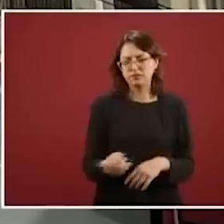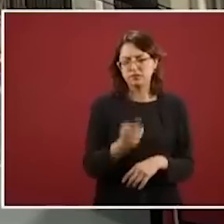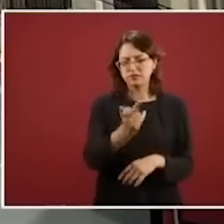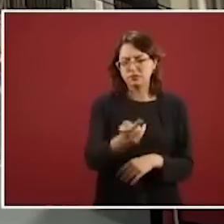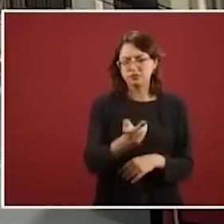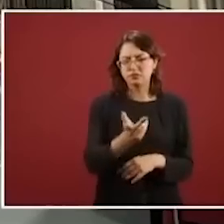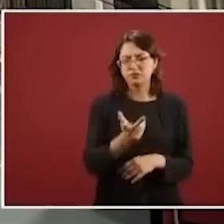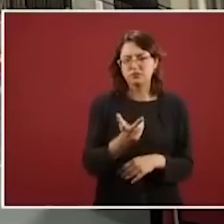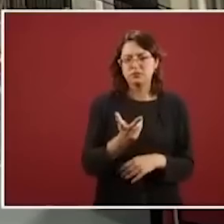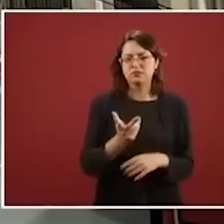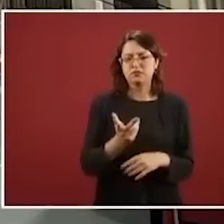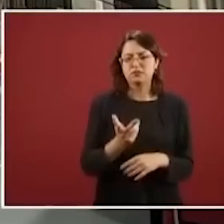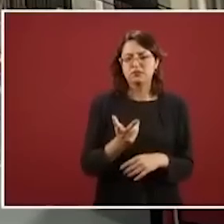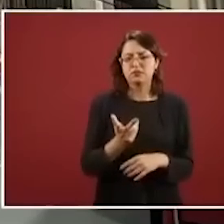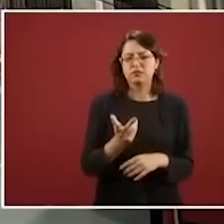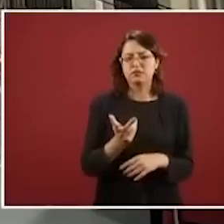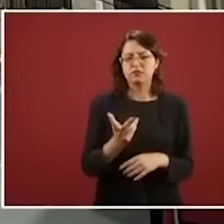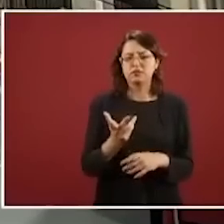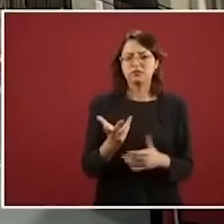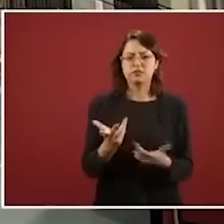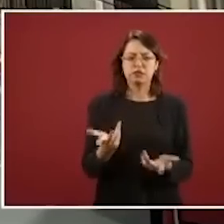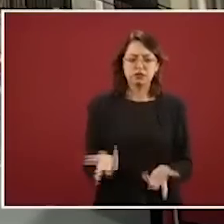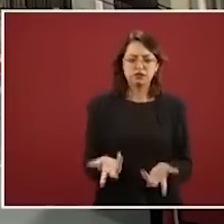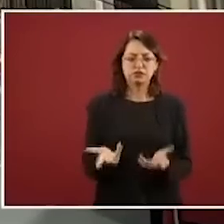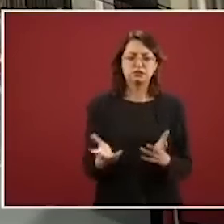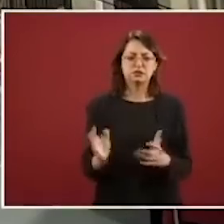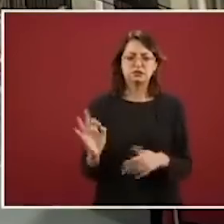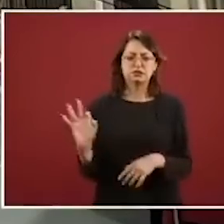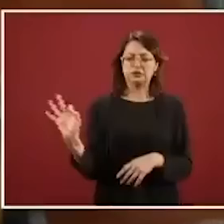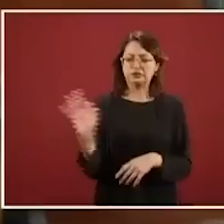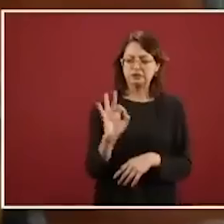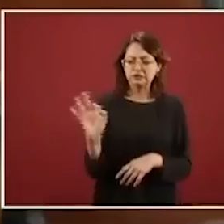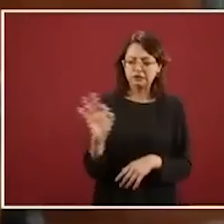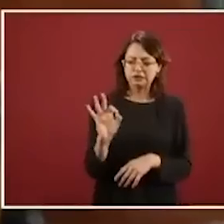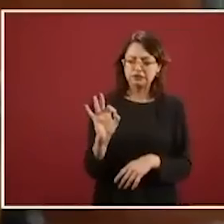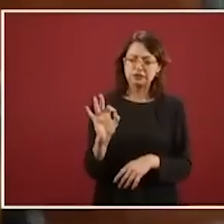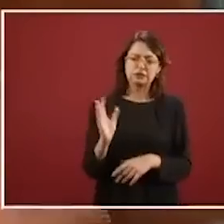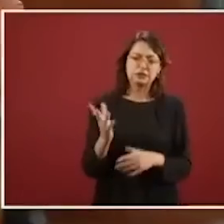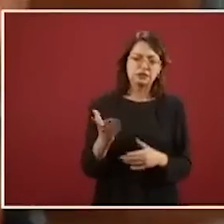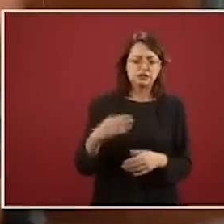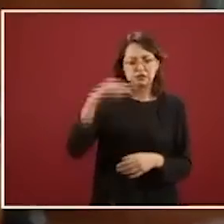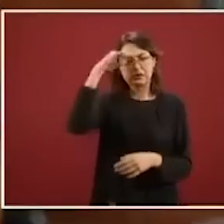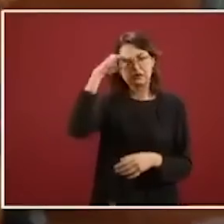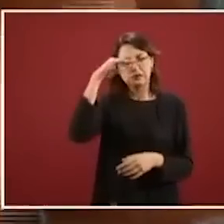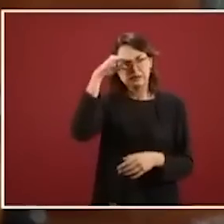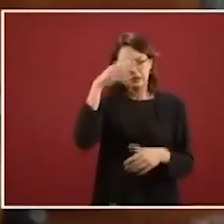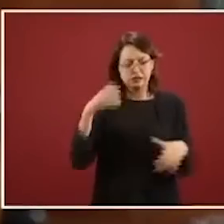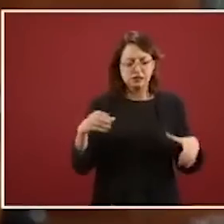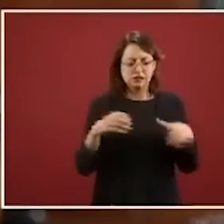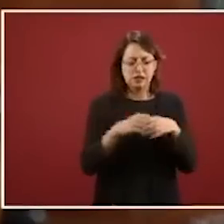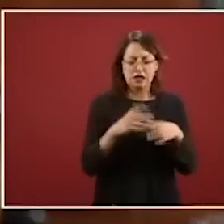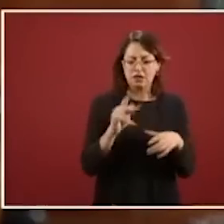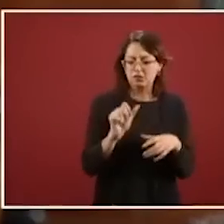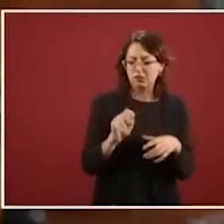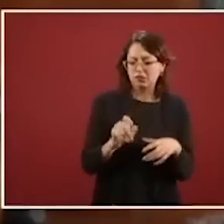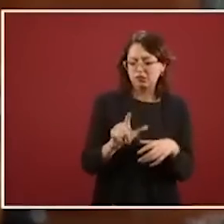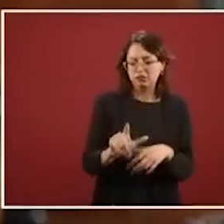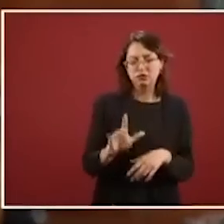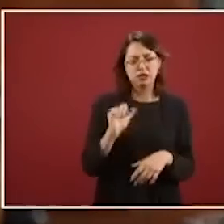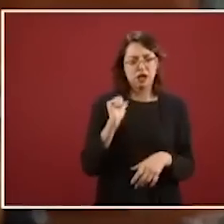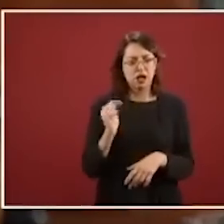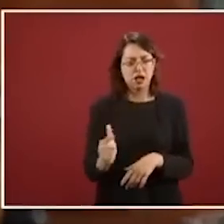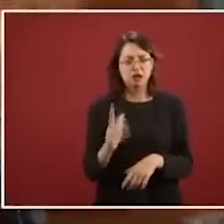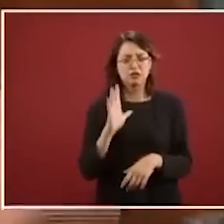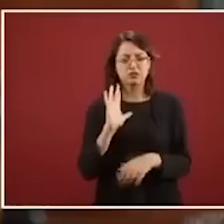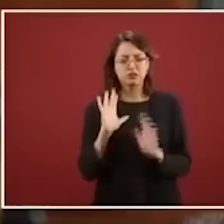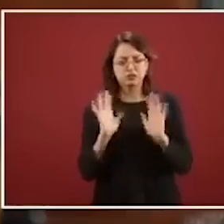estaríamos pensando en escenarios de simulación respecto a estos paneles. Señor canciller, ¿se ha hecho ya algún trabajo en ese sentido para